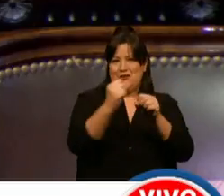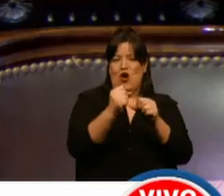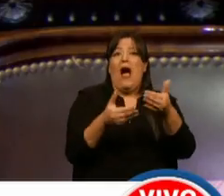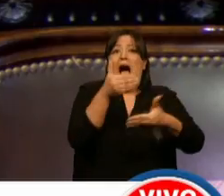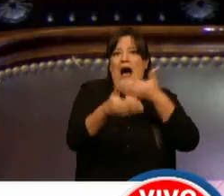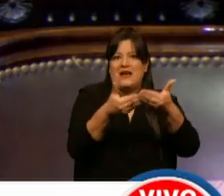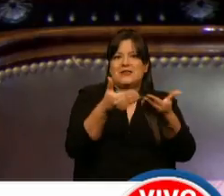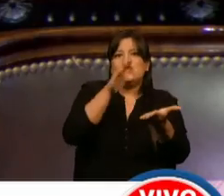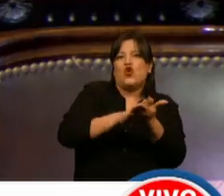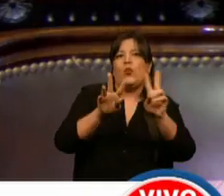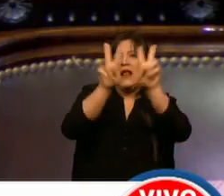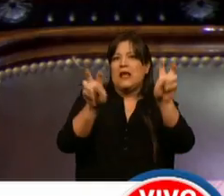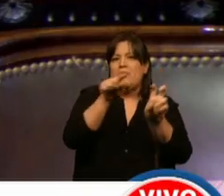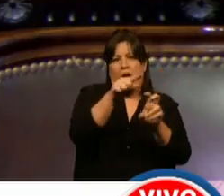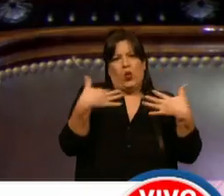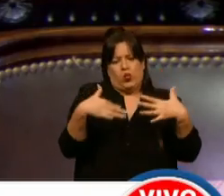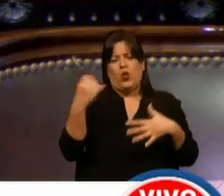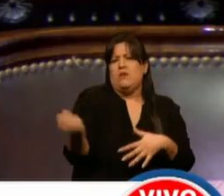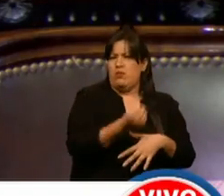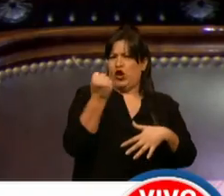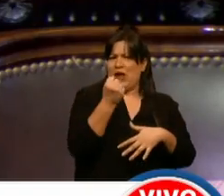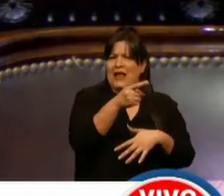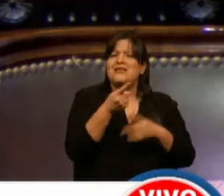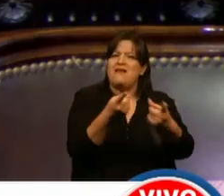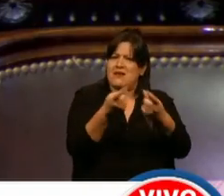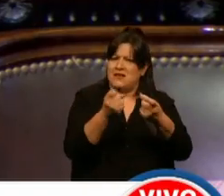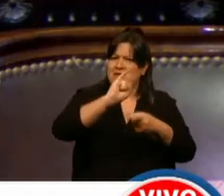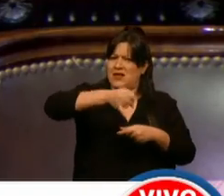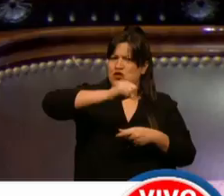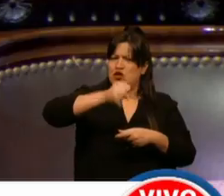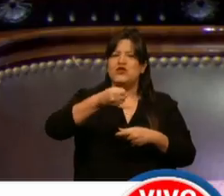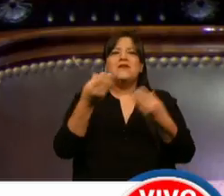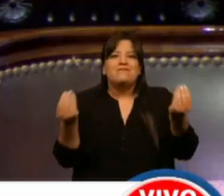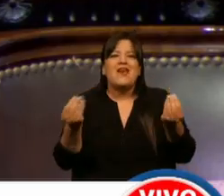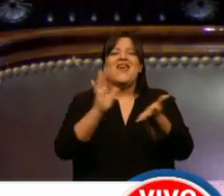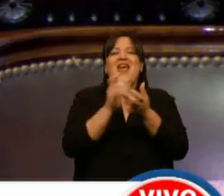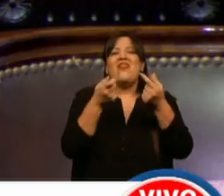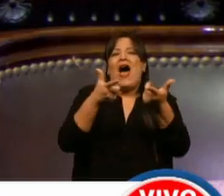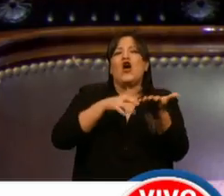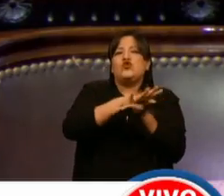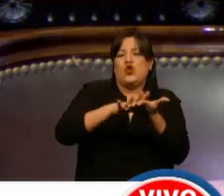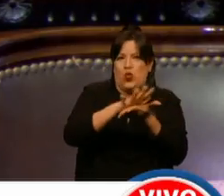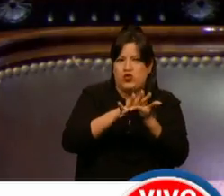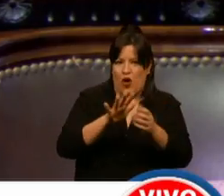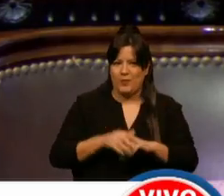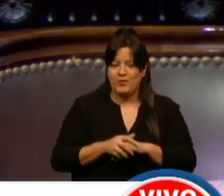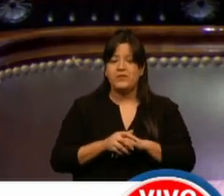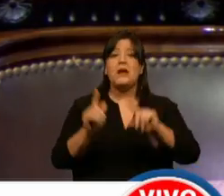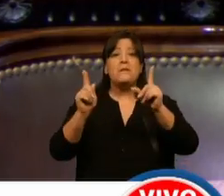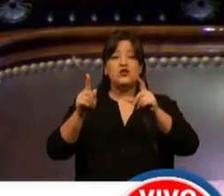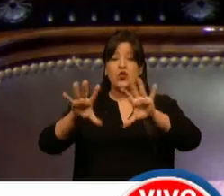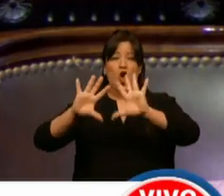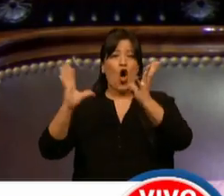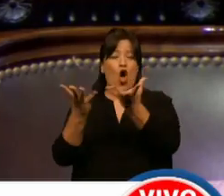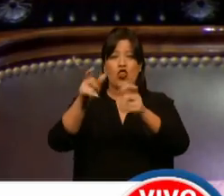en algo que se considera útil que se considera necesario y que repara dentro de ese universo